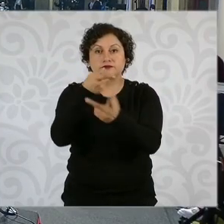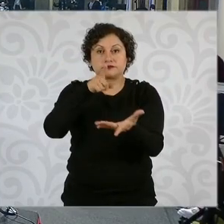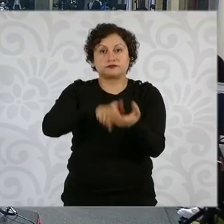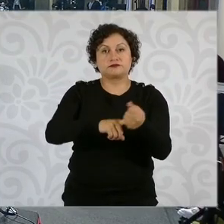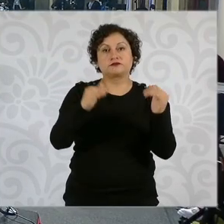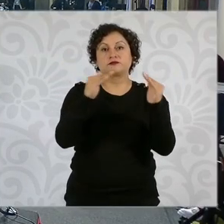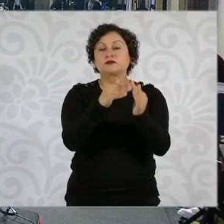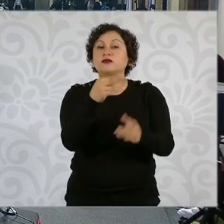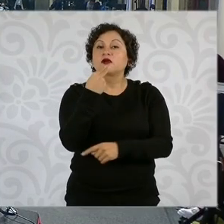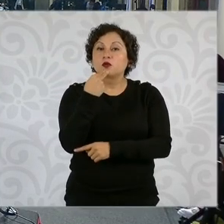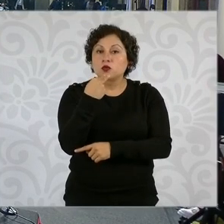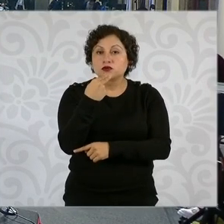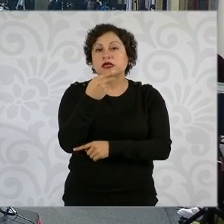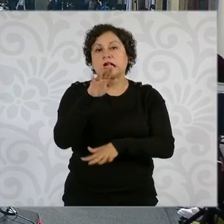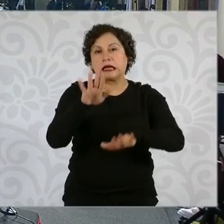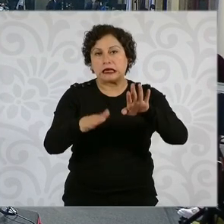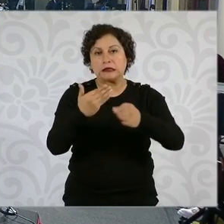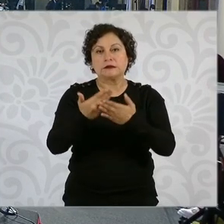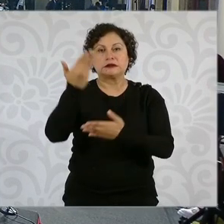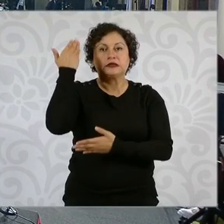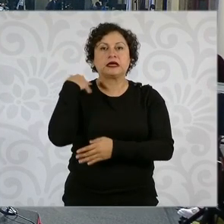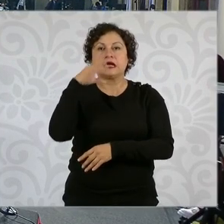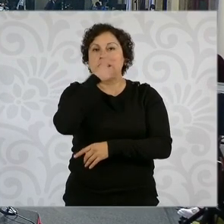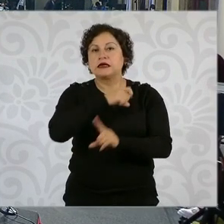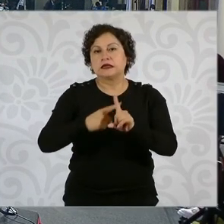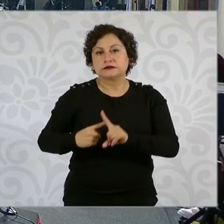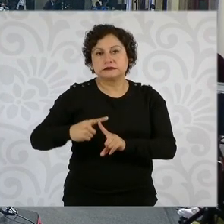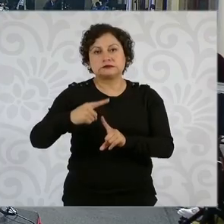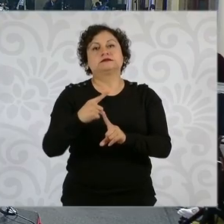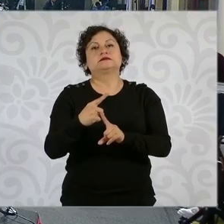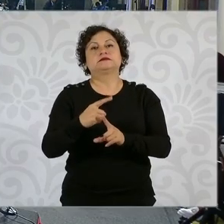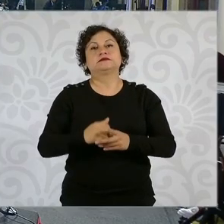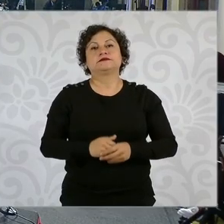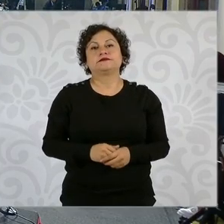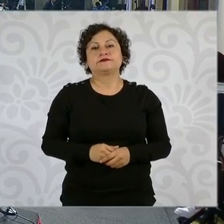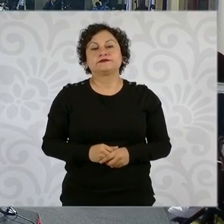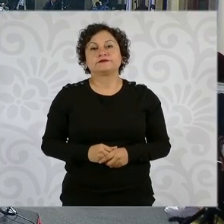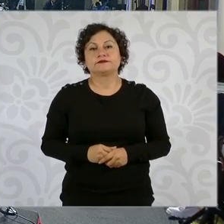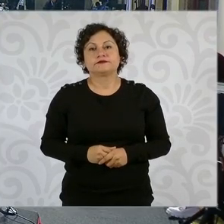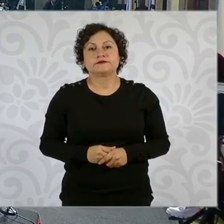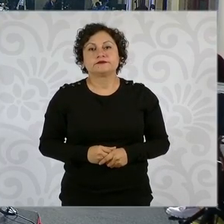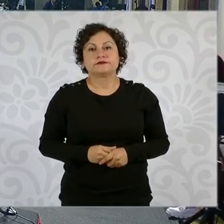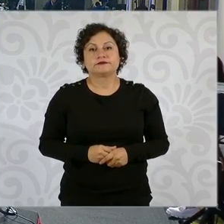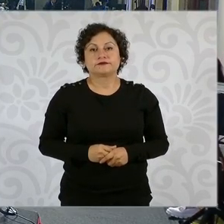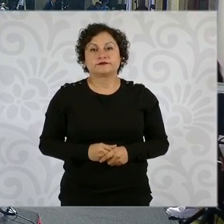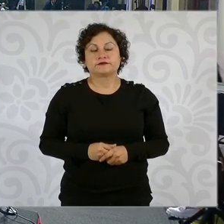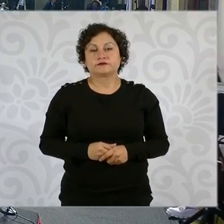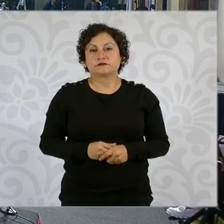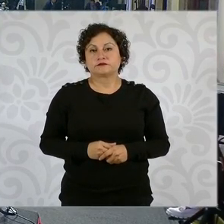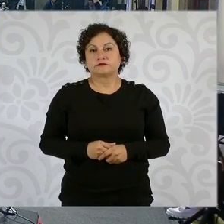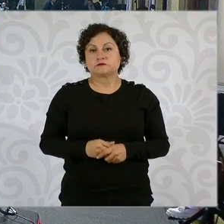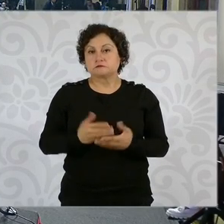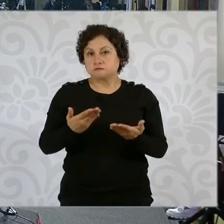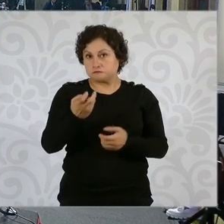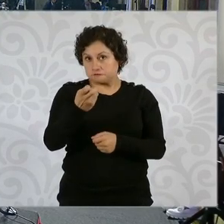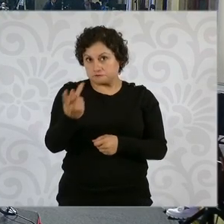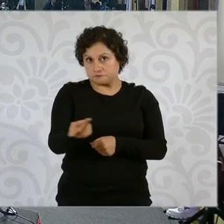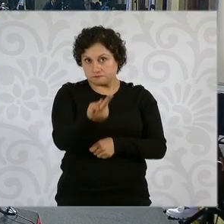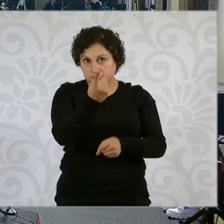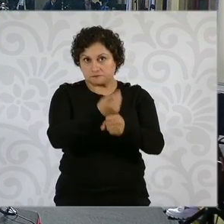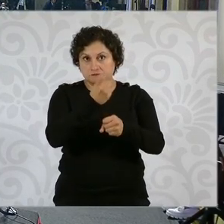ventilación para las temperaturas que llegan a alcanzar los 40 grados? Esa sería la primera